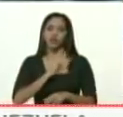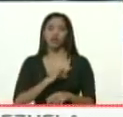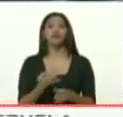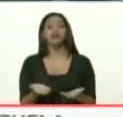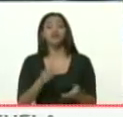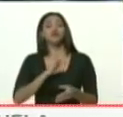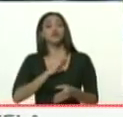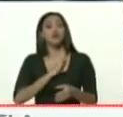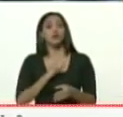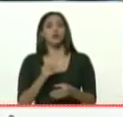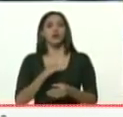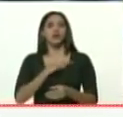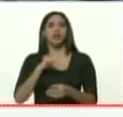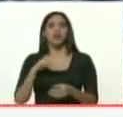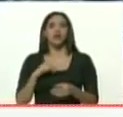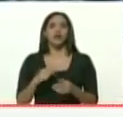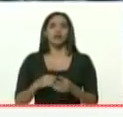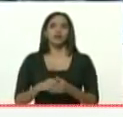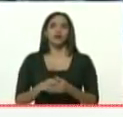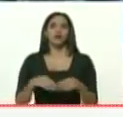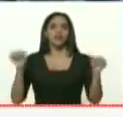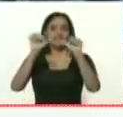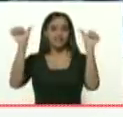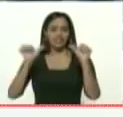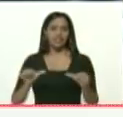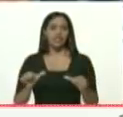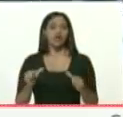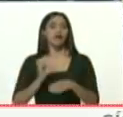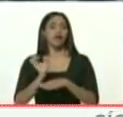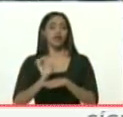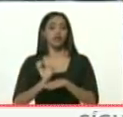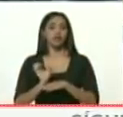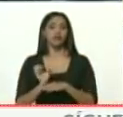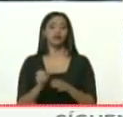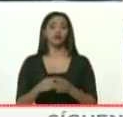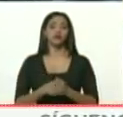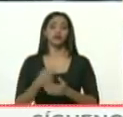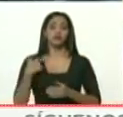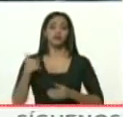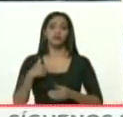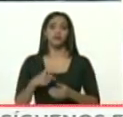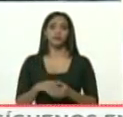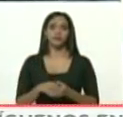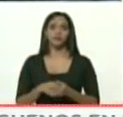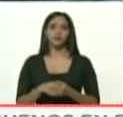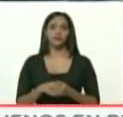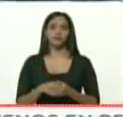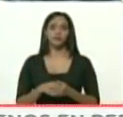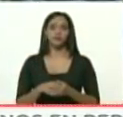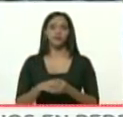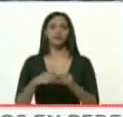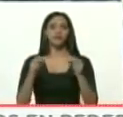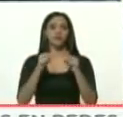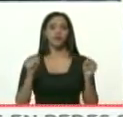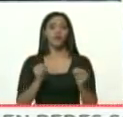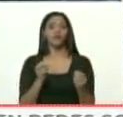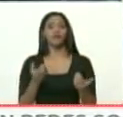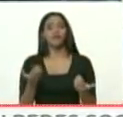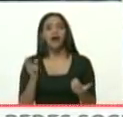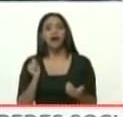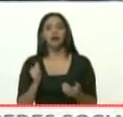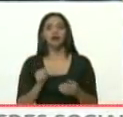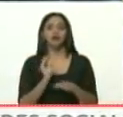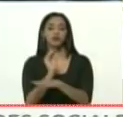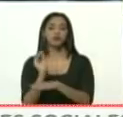de nuestro sistema de alarma, de alerta temprana que tenemos en el territorio para evitar pues